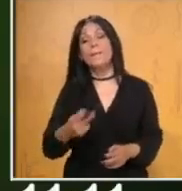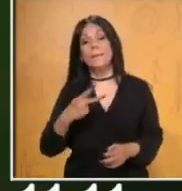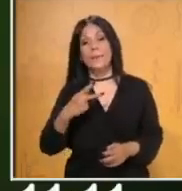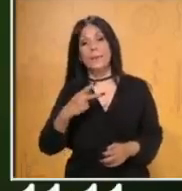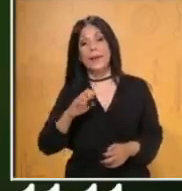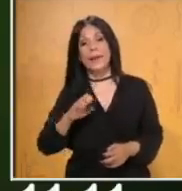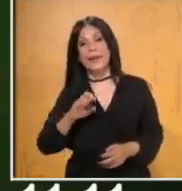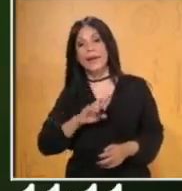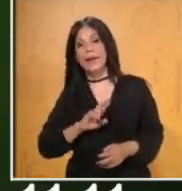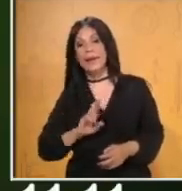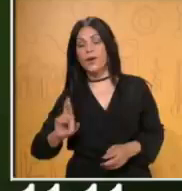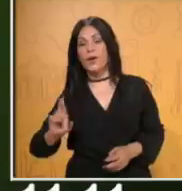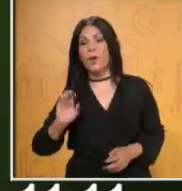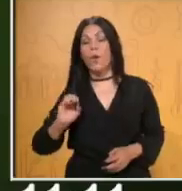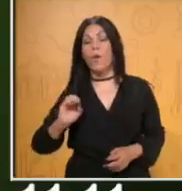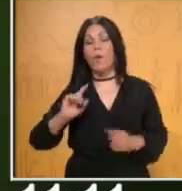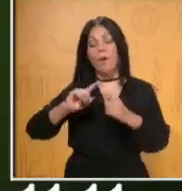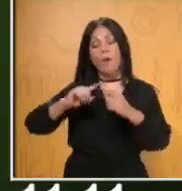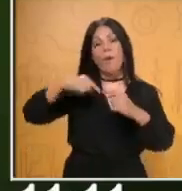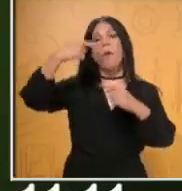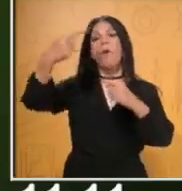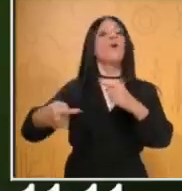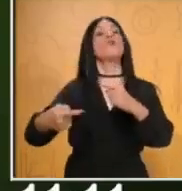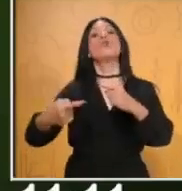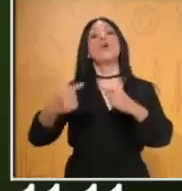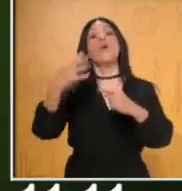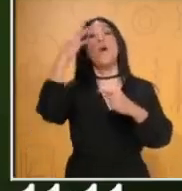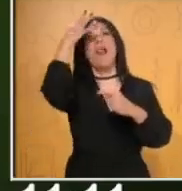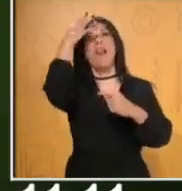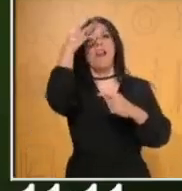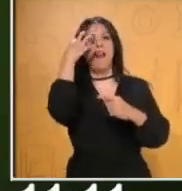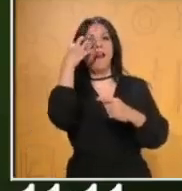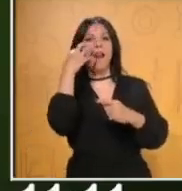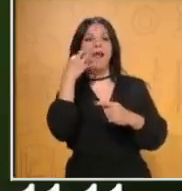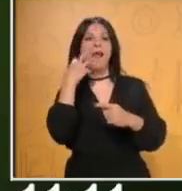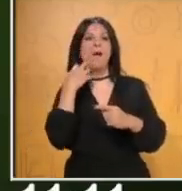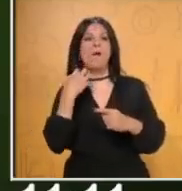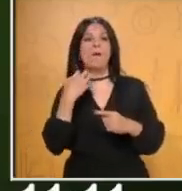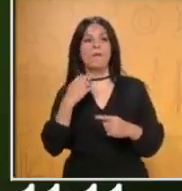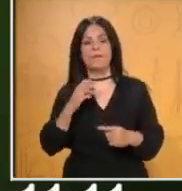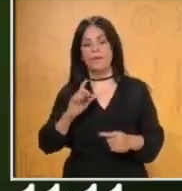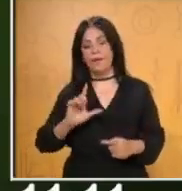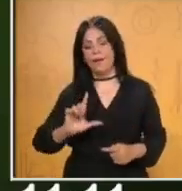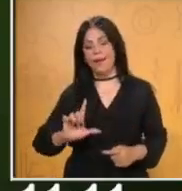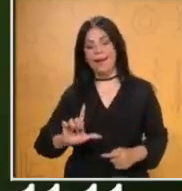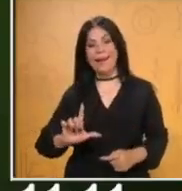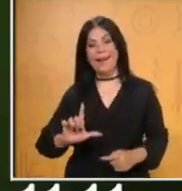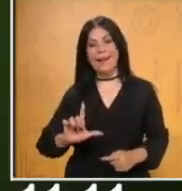Siguiente, león. Como si fuera las 6 de la tarde, es león.